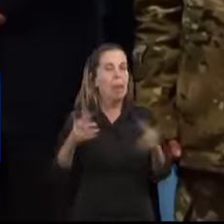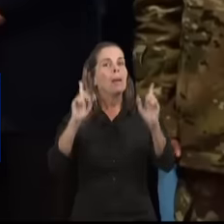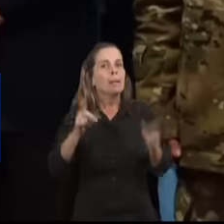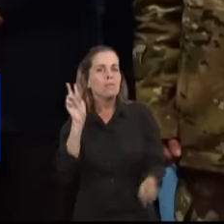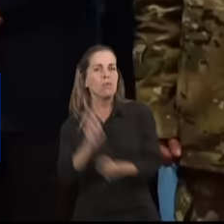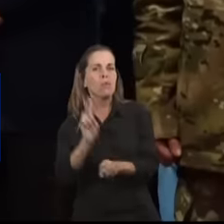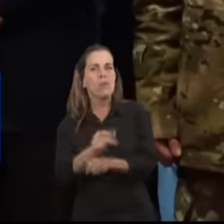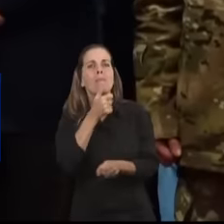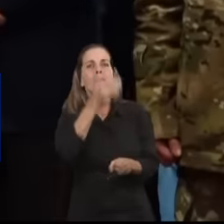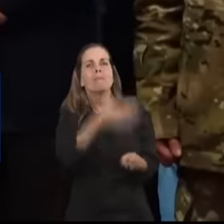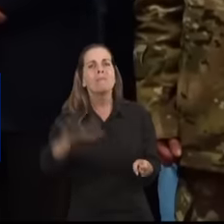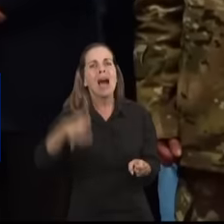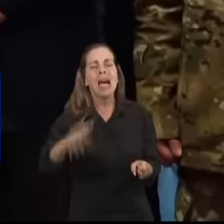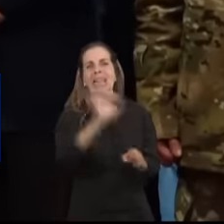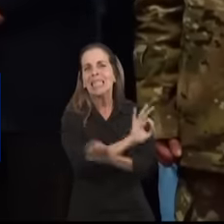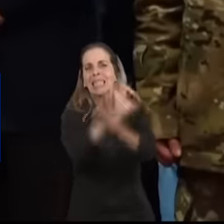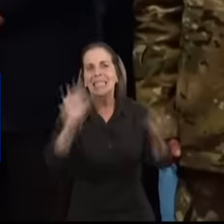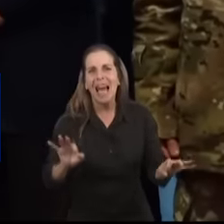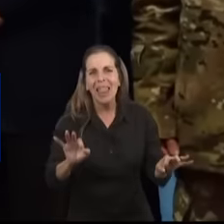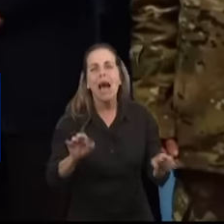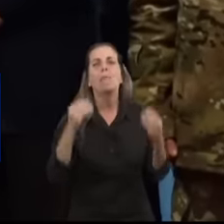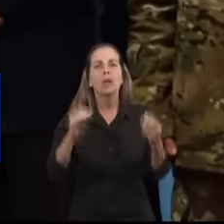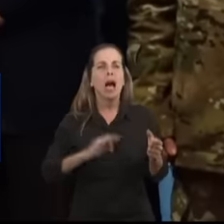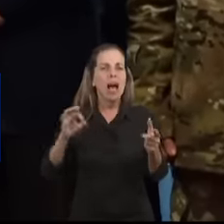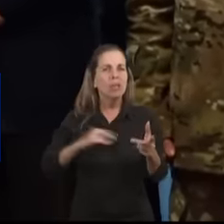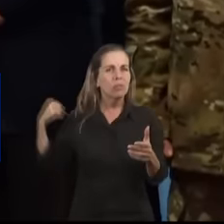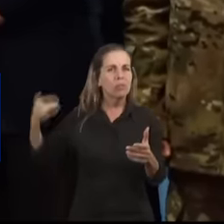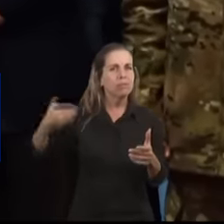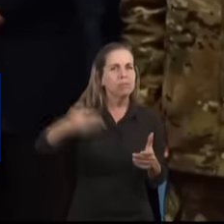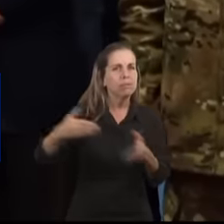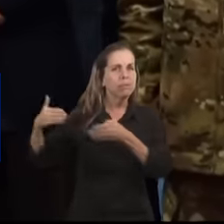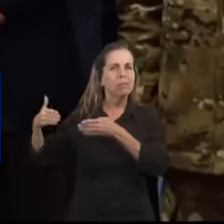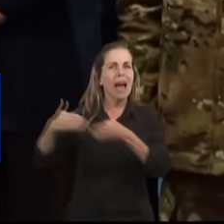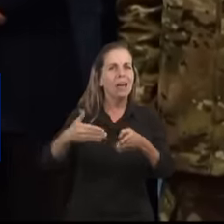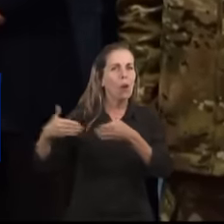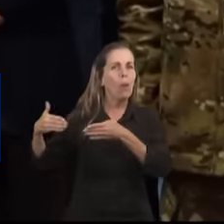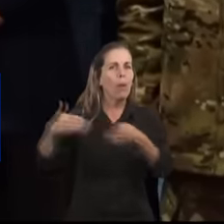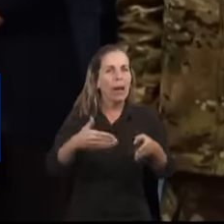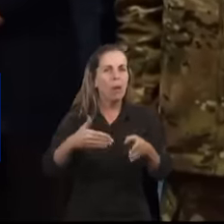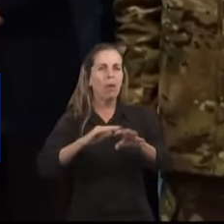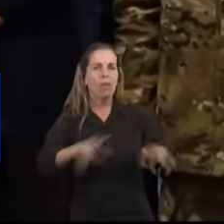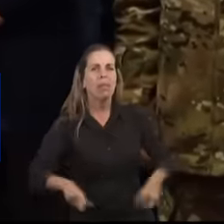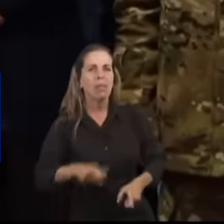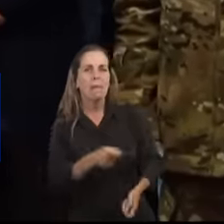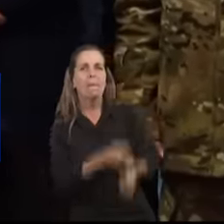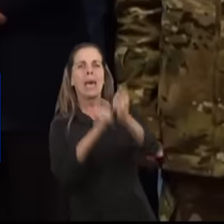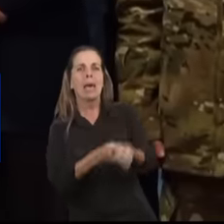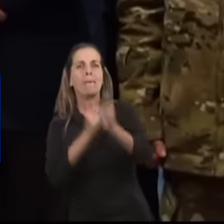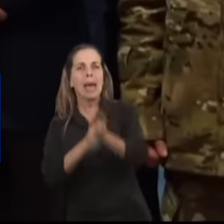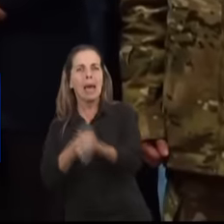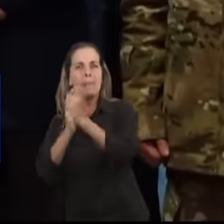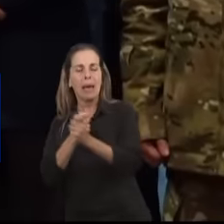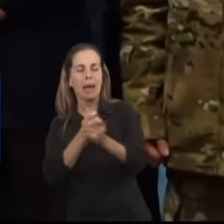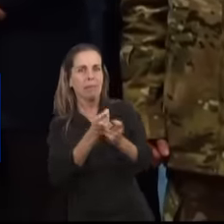argentino, que año tras año ha sido invadido por pesqueros ilegales y drenando sus recursos citícolas. Nosotros